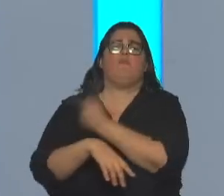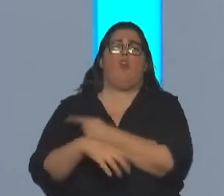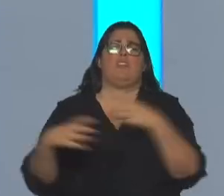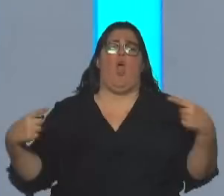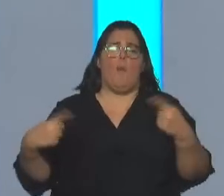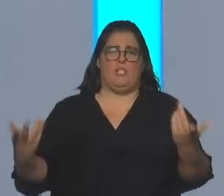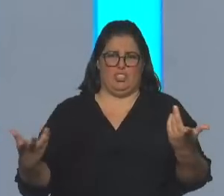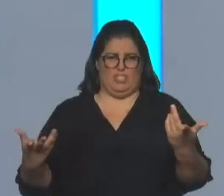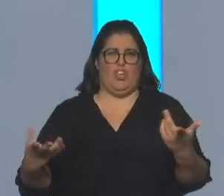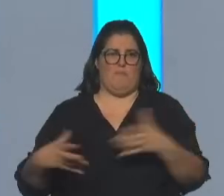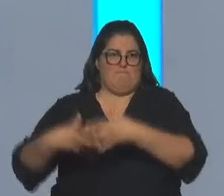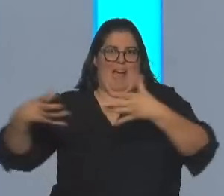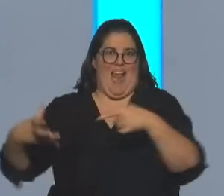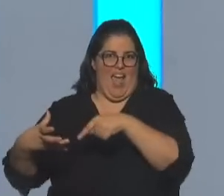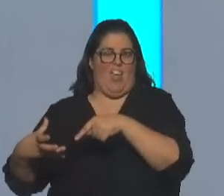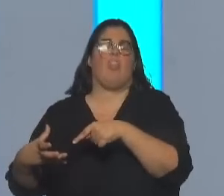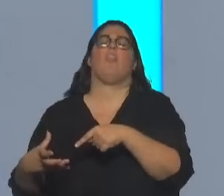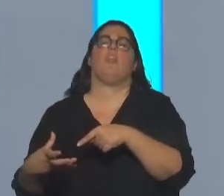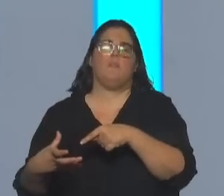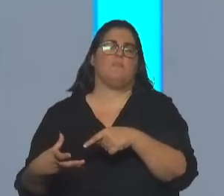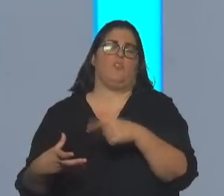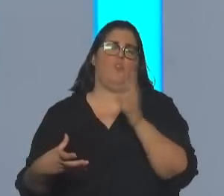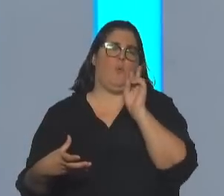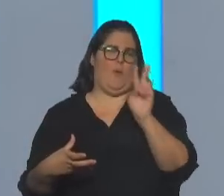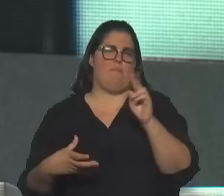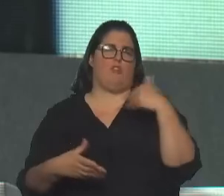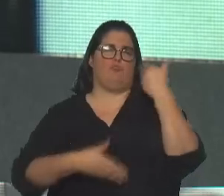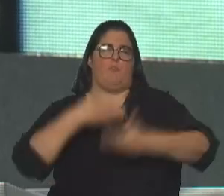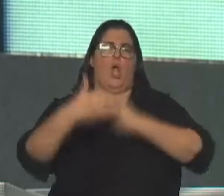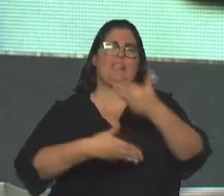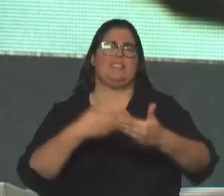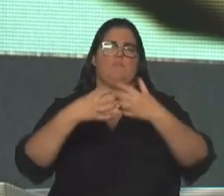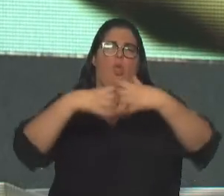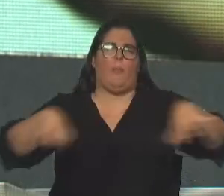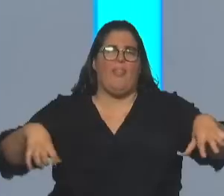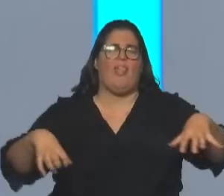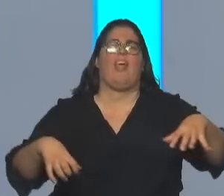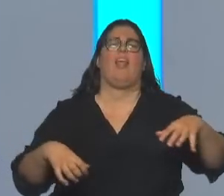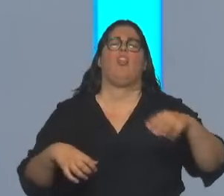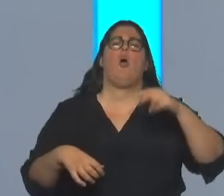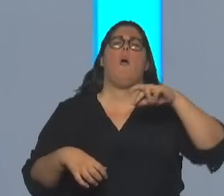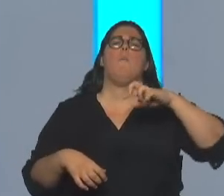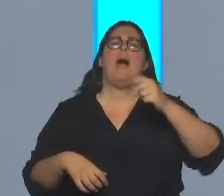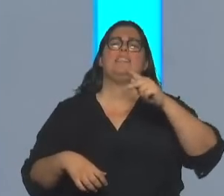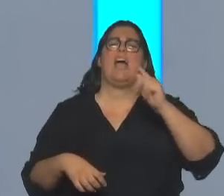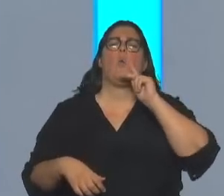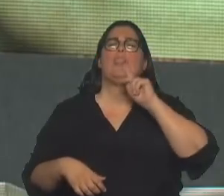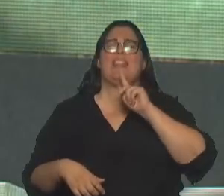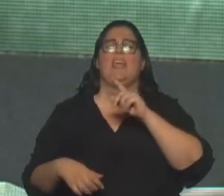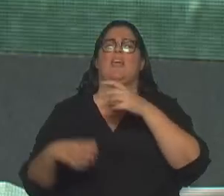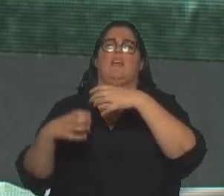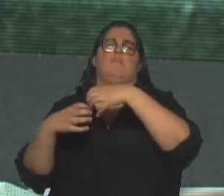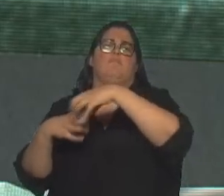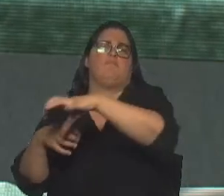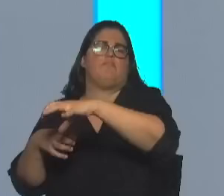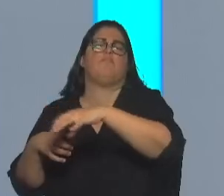que no estaba claro después de la elección, porque efectivamente veíamos como un progresismo, como decía Ale, dividido, con Pachacuti por un lado, que no estaba claro qué tipo de rol iba a